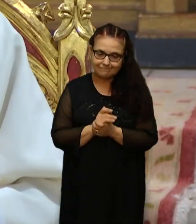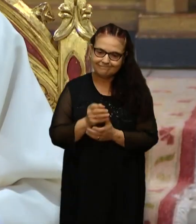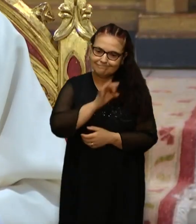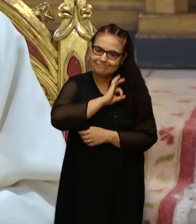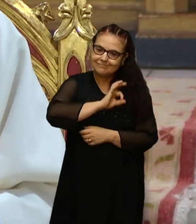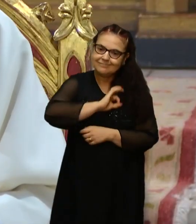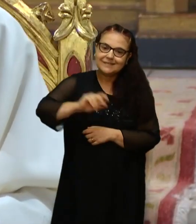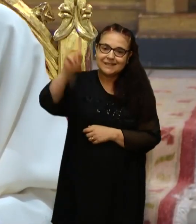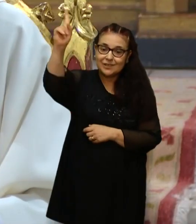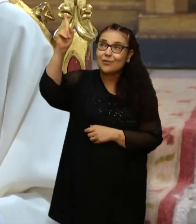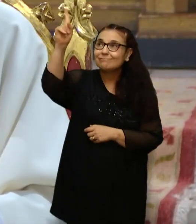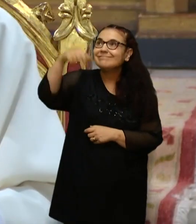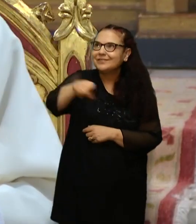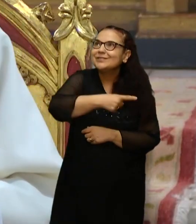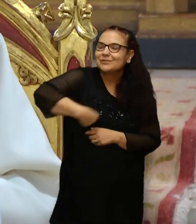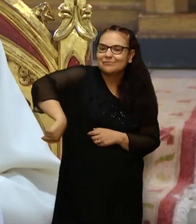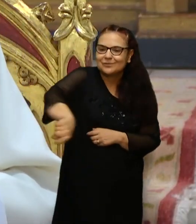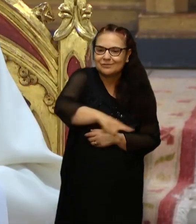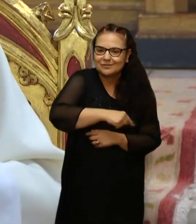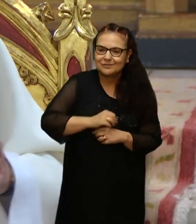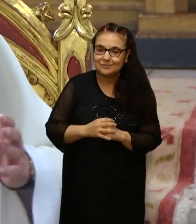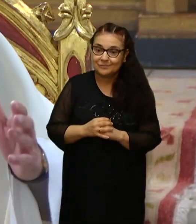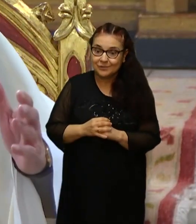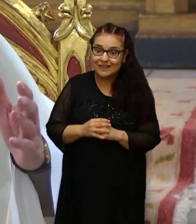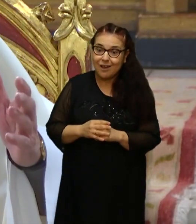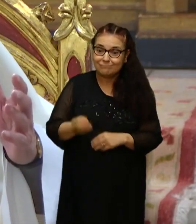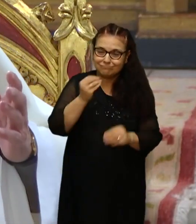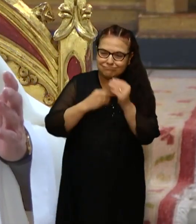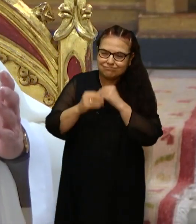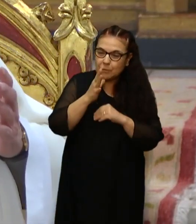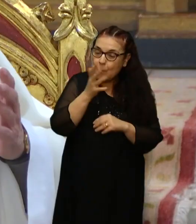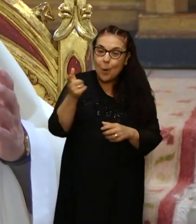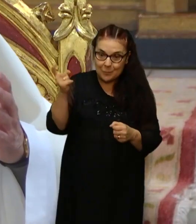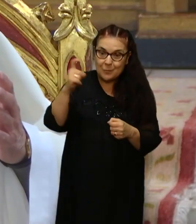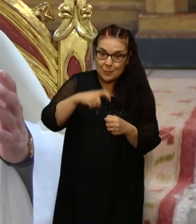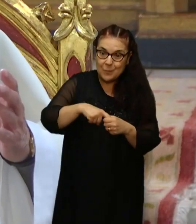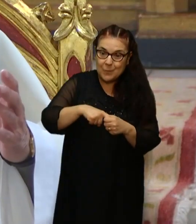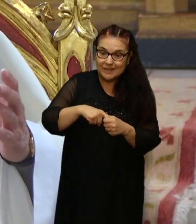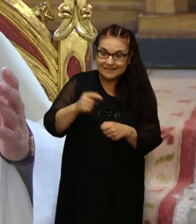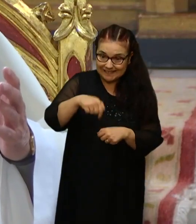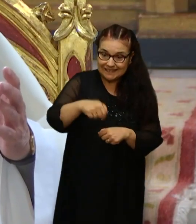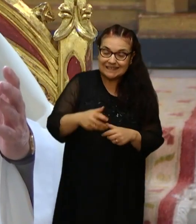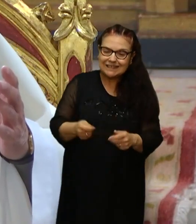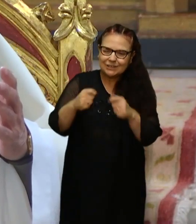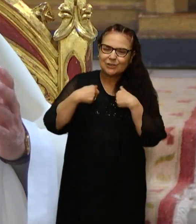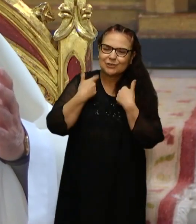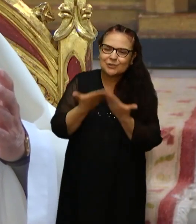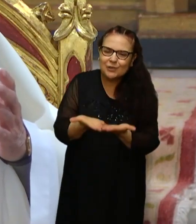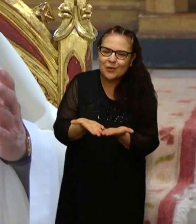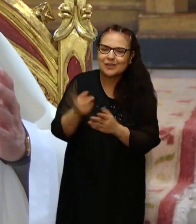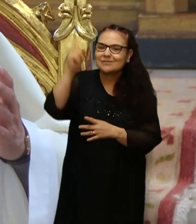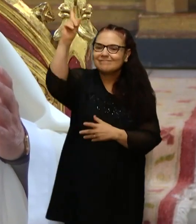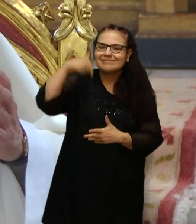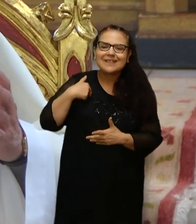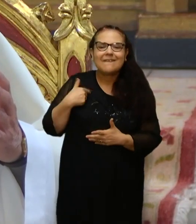Señor Dios nuestro, alimentados por la participación en estos dones divinos,